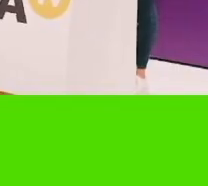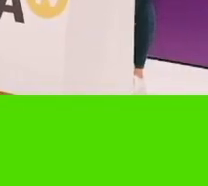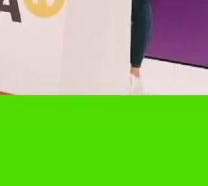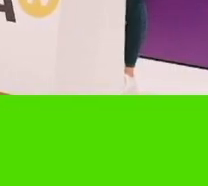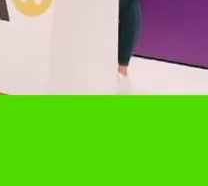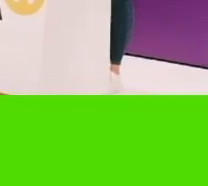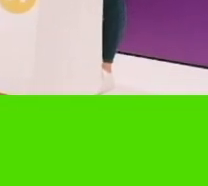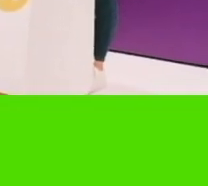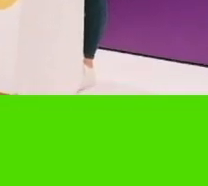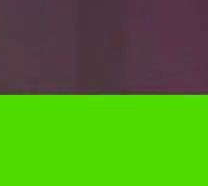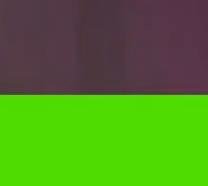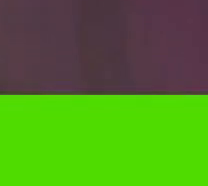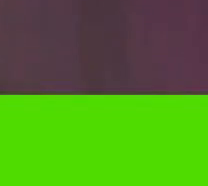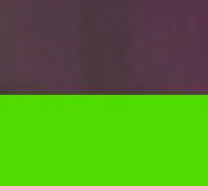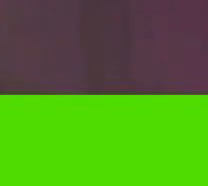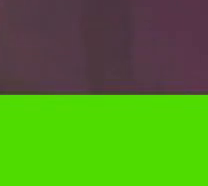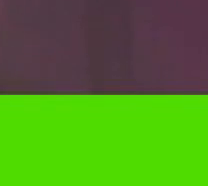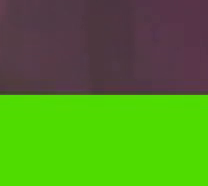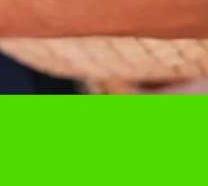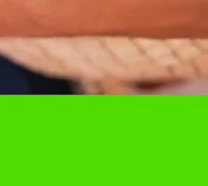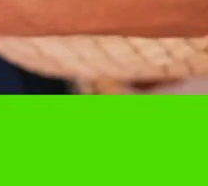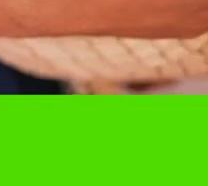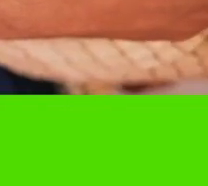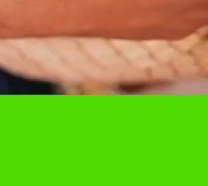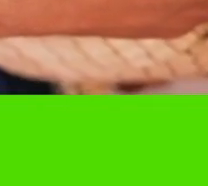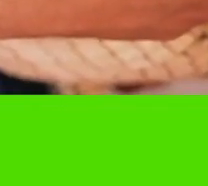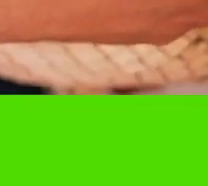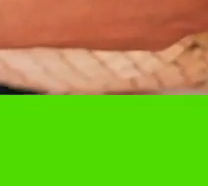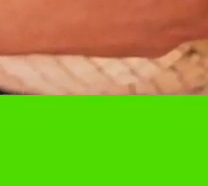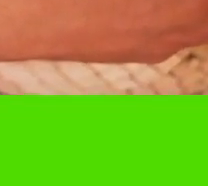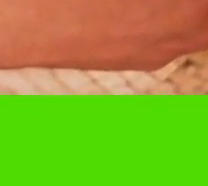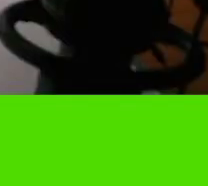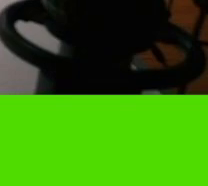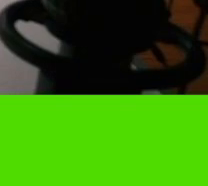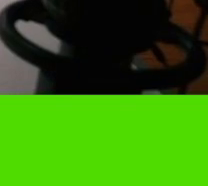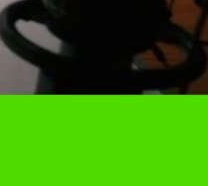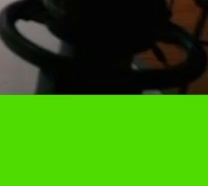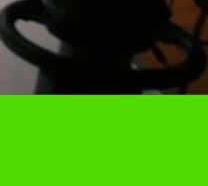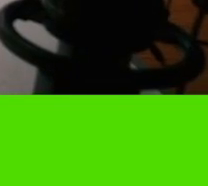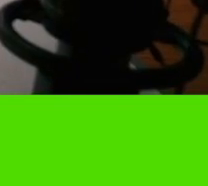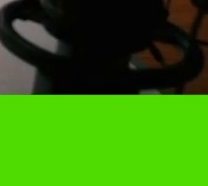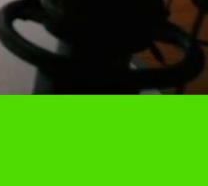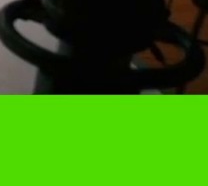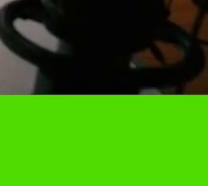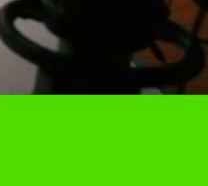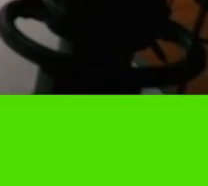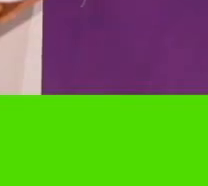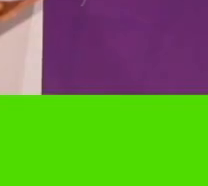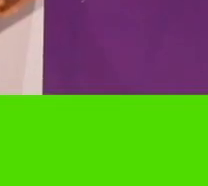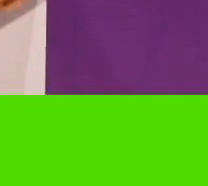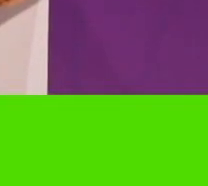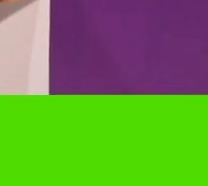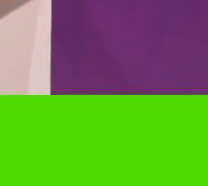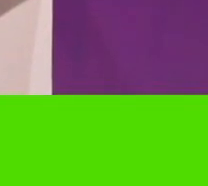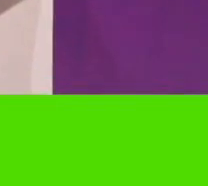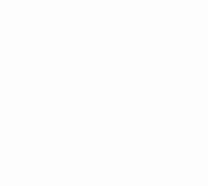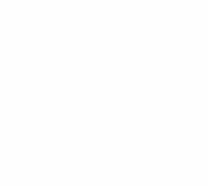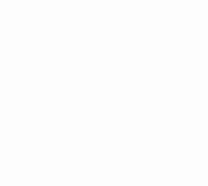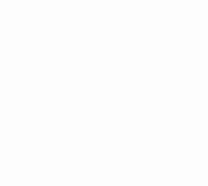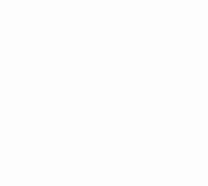mamás, papás. Somos un equipo a todo dar. ¡Súbele a la tele! ¡Ponle en el 28! ¡Escuela TV!